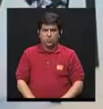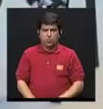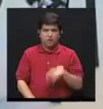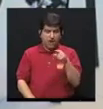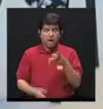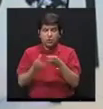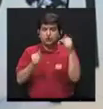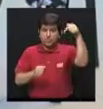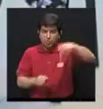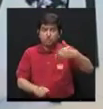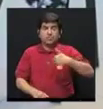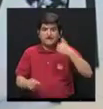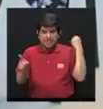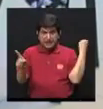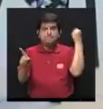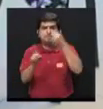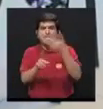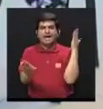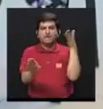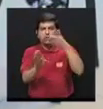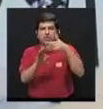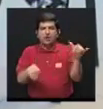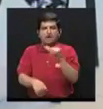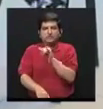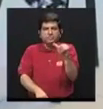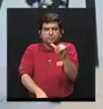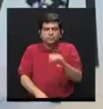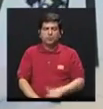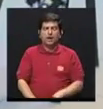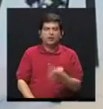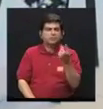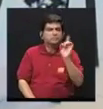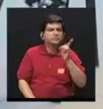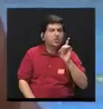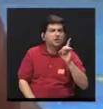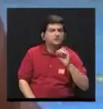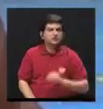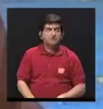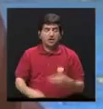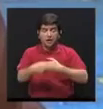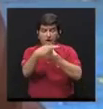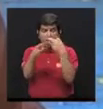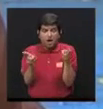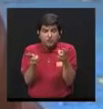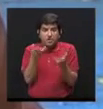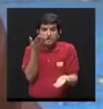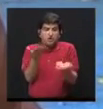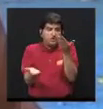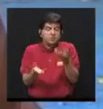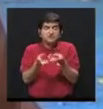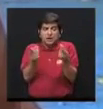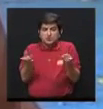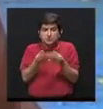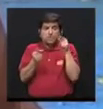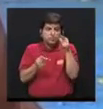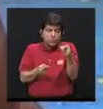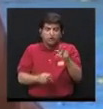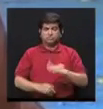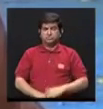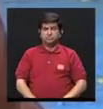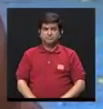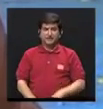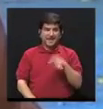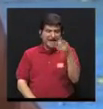y tiene un impacto directo también sobre regiones, digamos así, que están produciendo eso. Eso es la idea